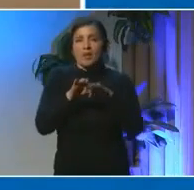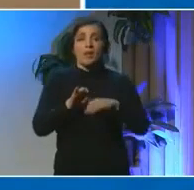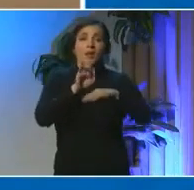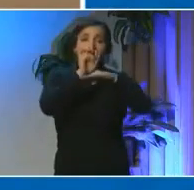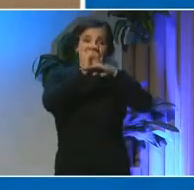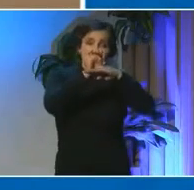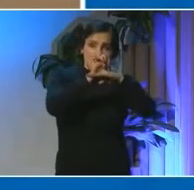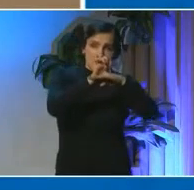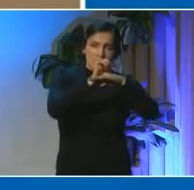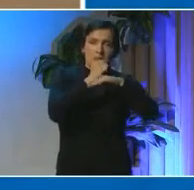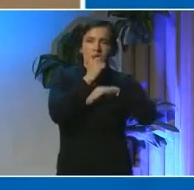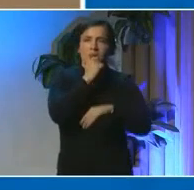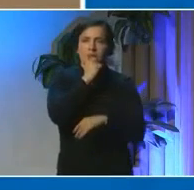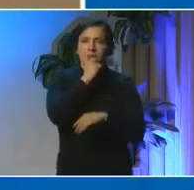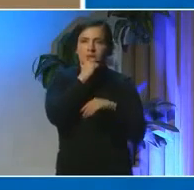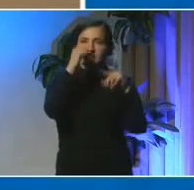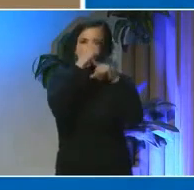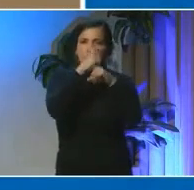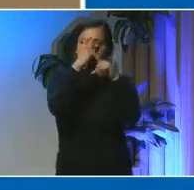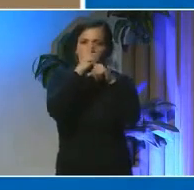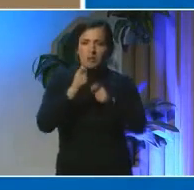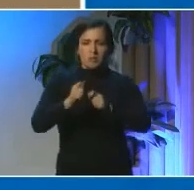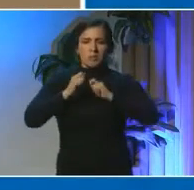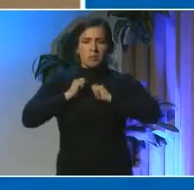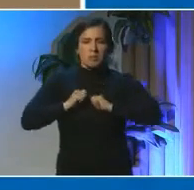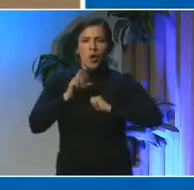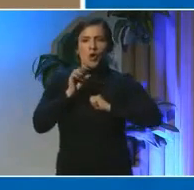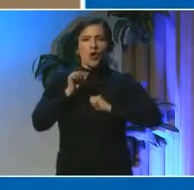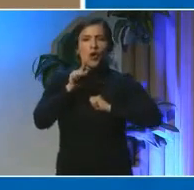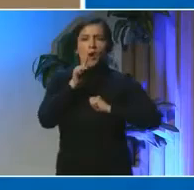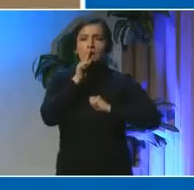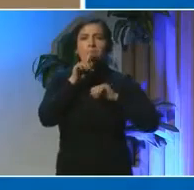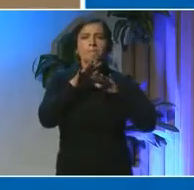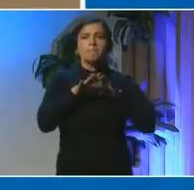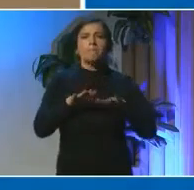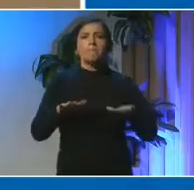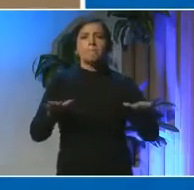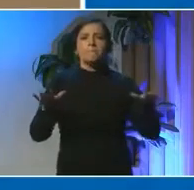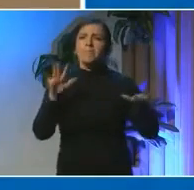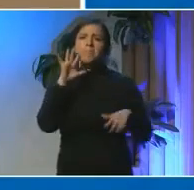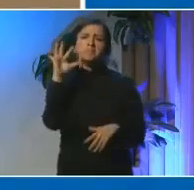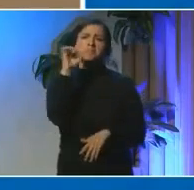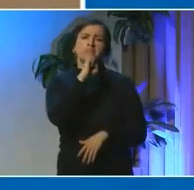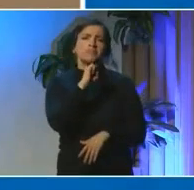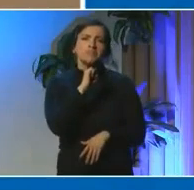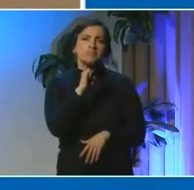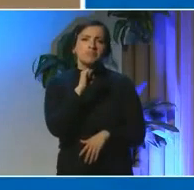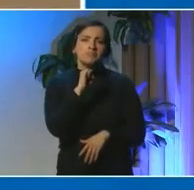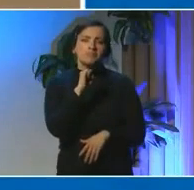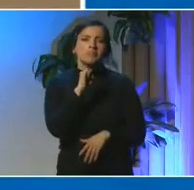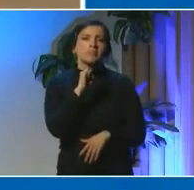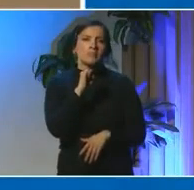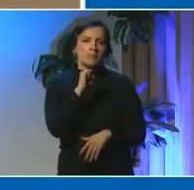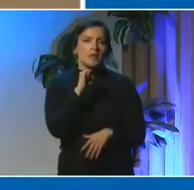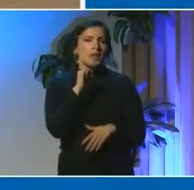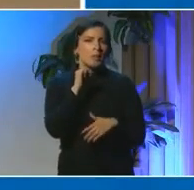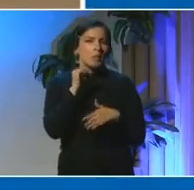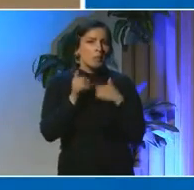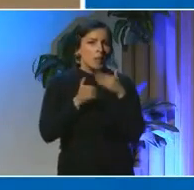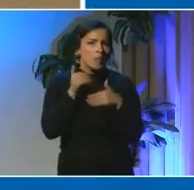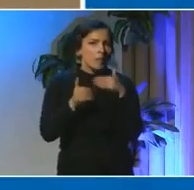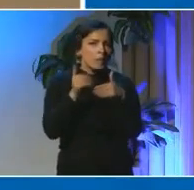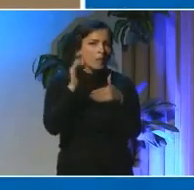pasando de tener un rol de pronto muy pasivo sin darse cuenta de de qué les va a significar esto a futuro